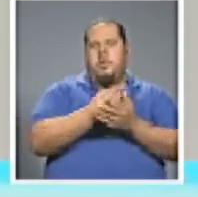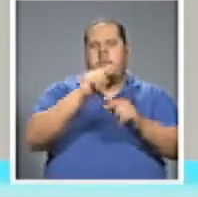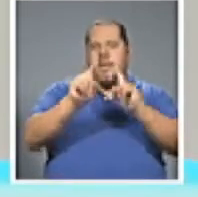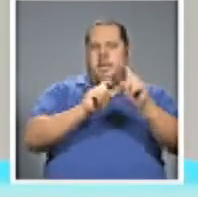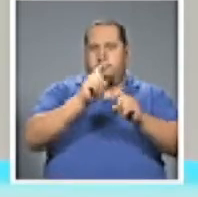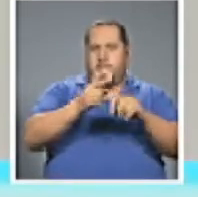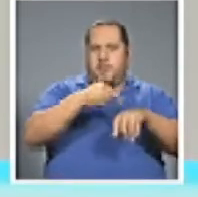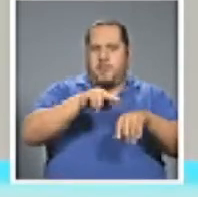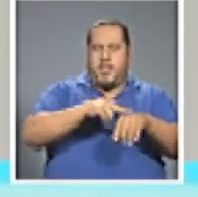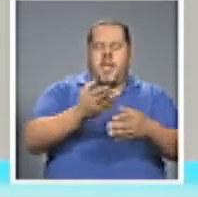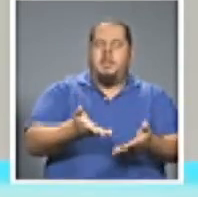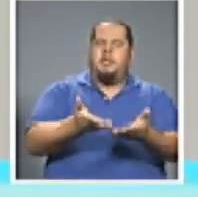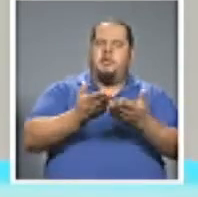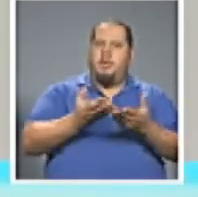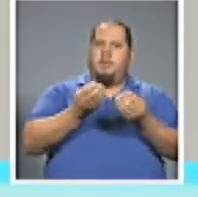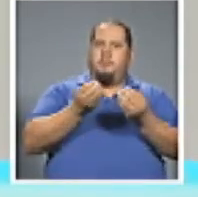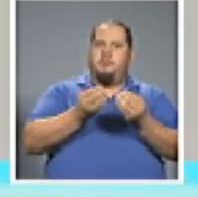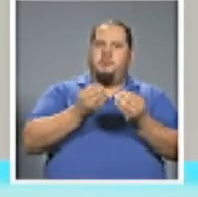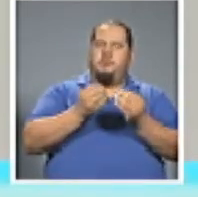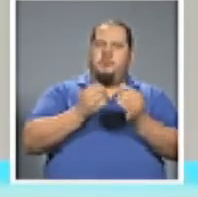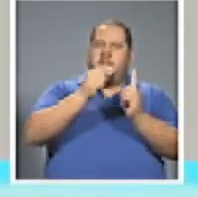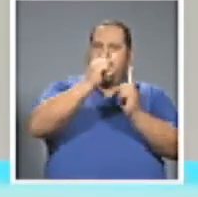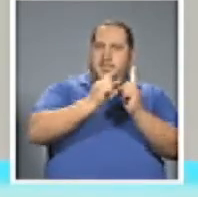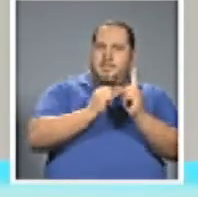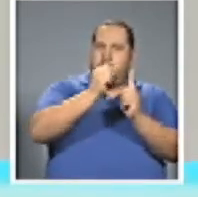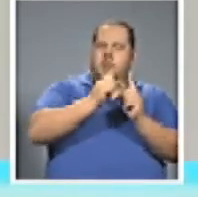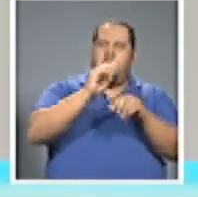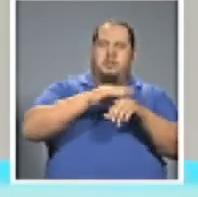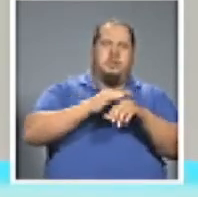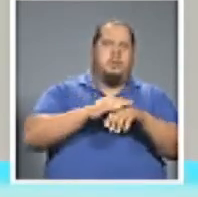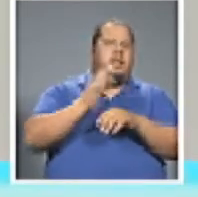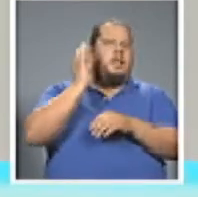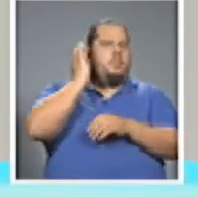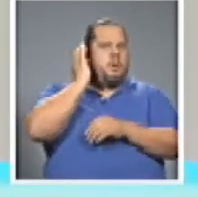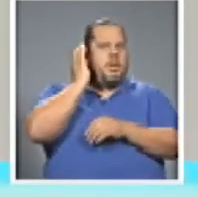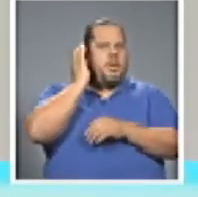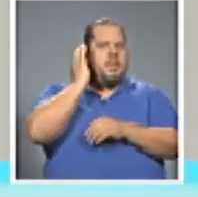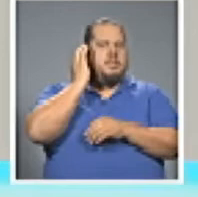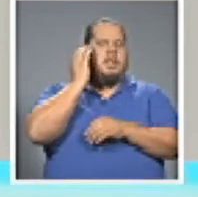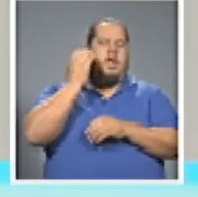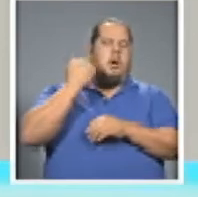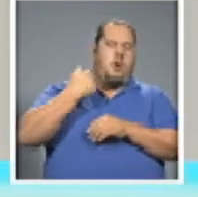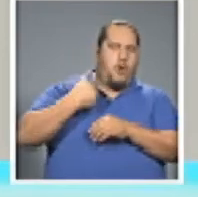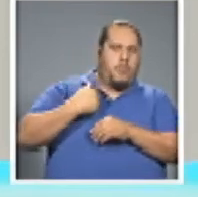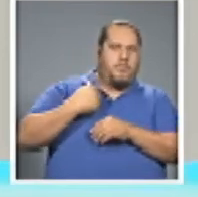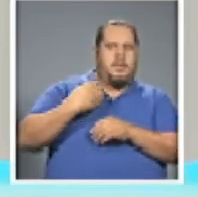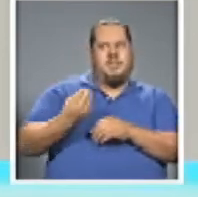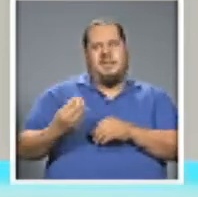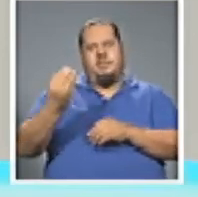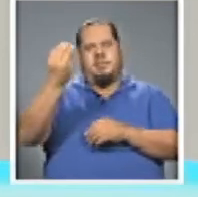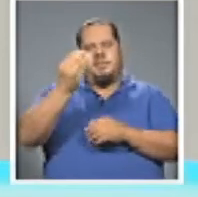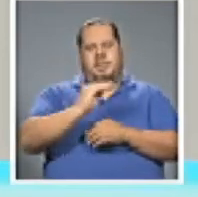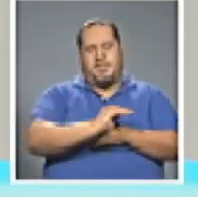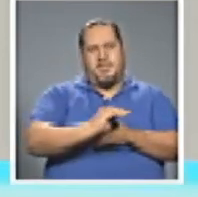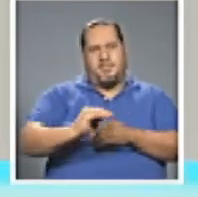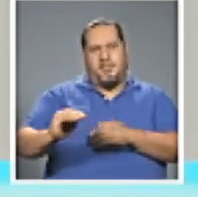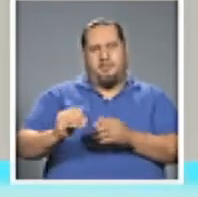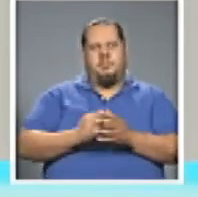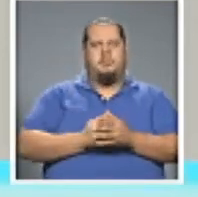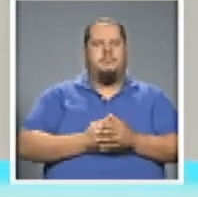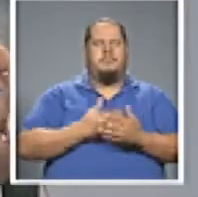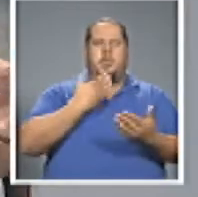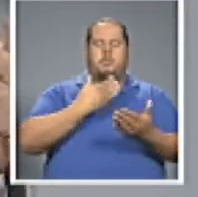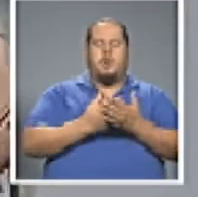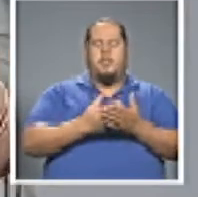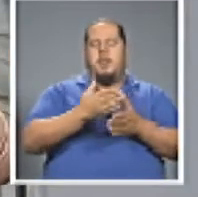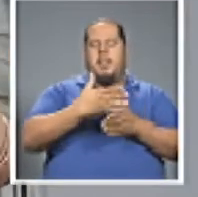detallar muchísimos indicadores acerca de la situación de las mujeres, de las niñas, niños y adolescentes. El informe también habla, don Gordon, aparte de